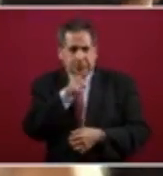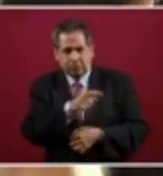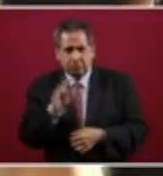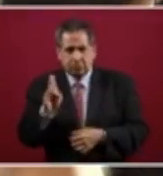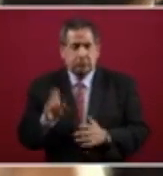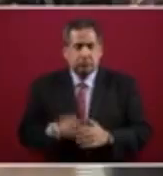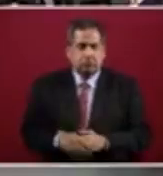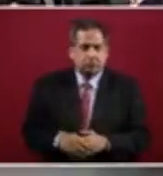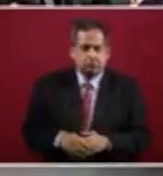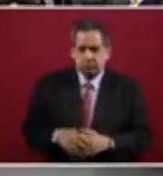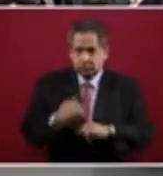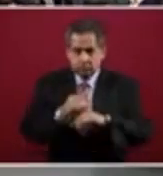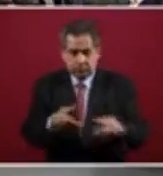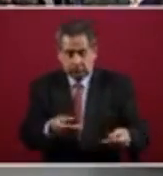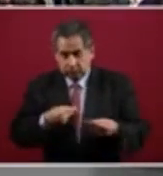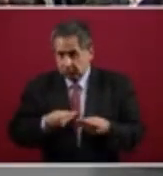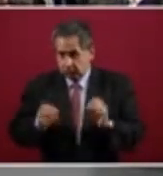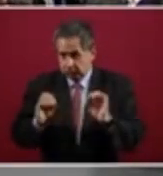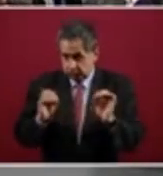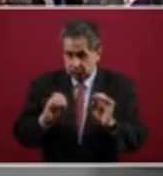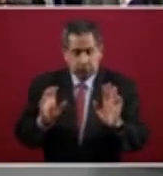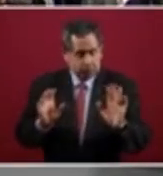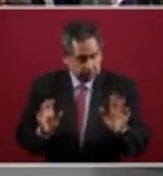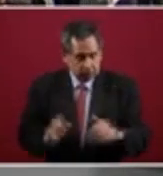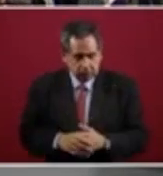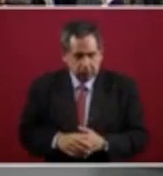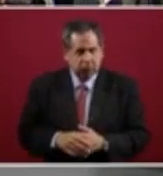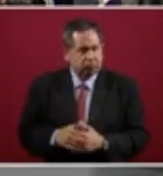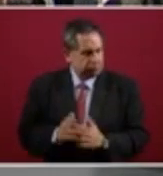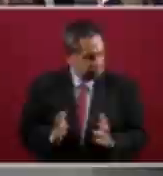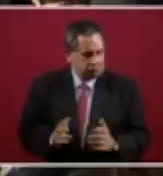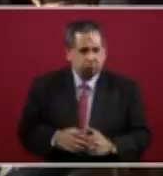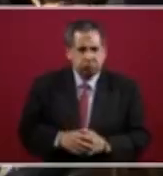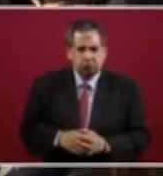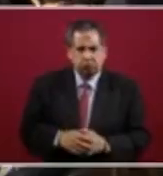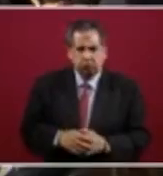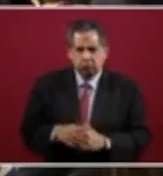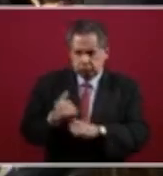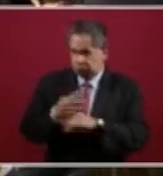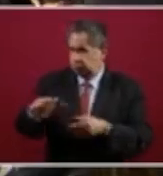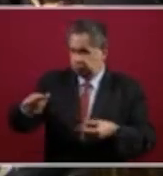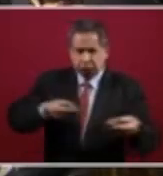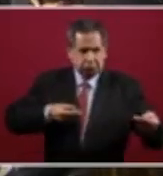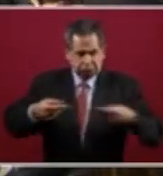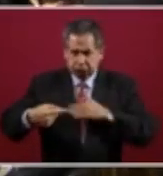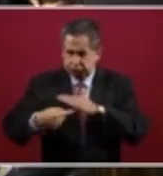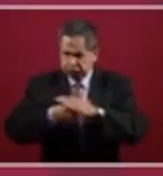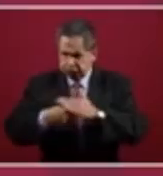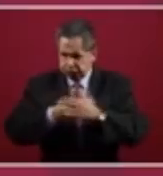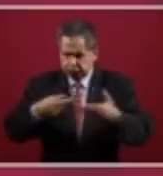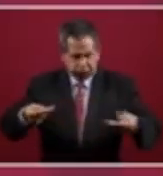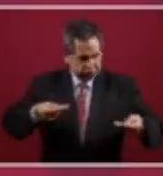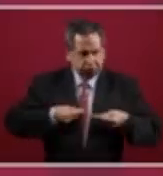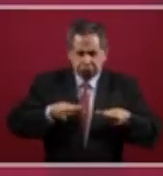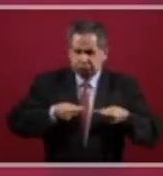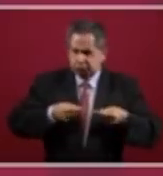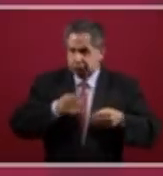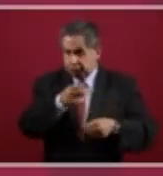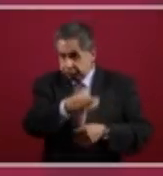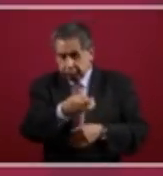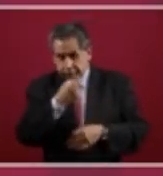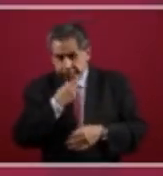No tengo esa información, Okay. Y estoy informado de todo.